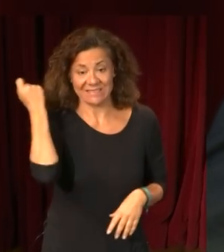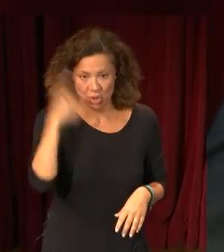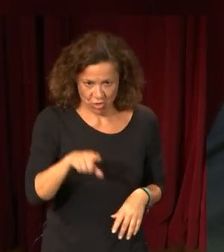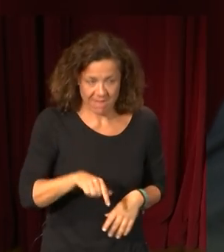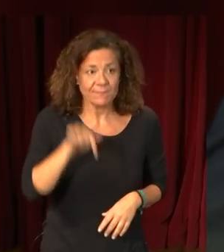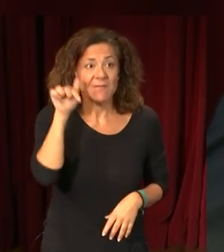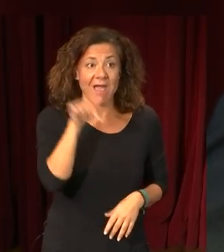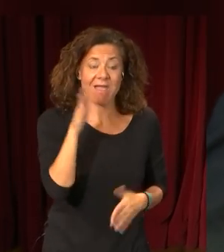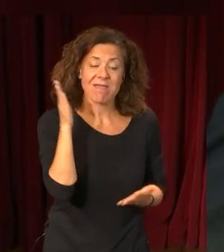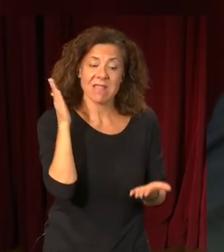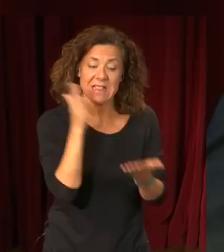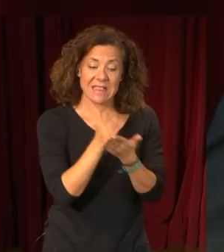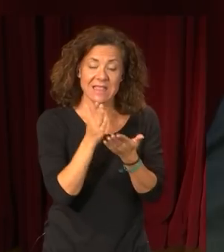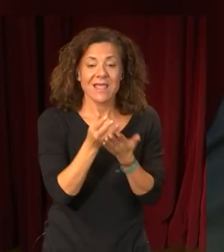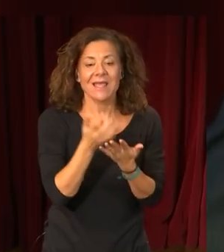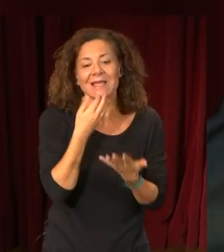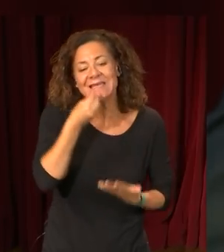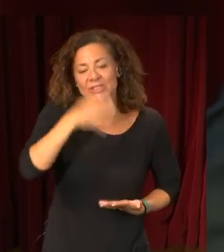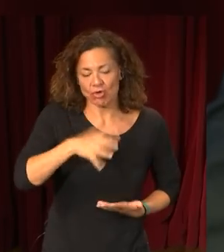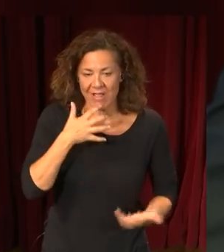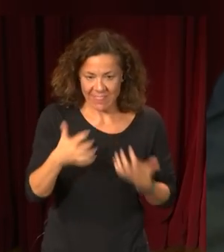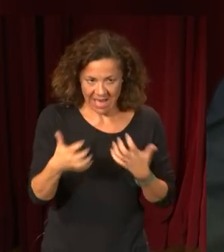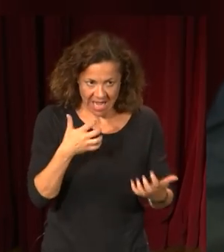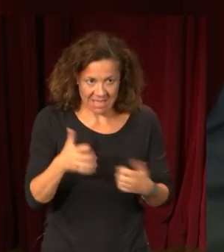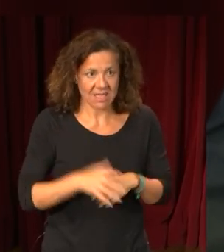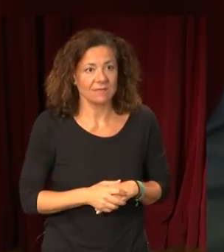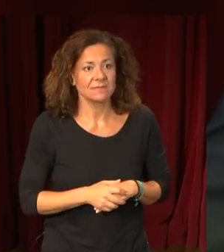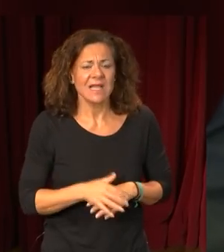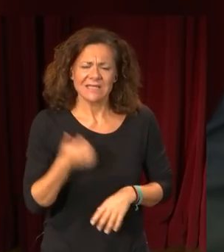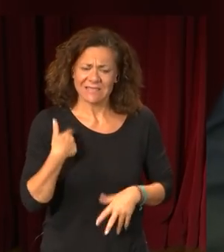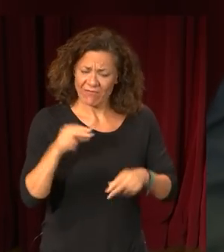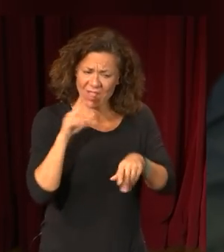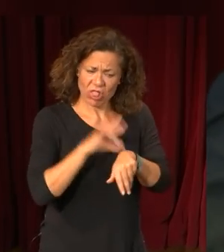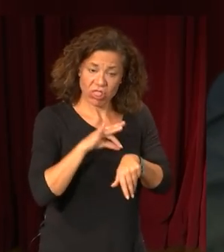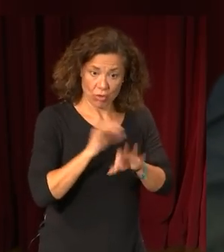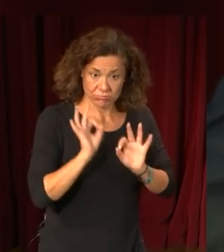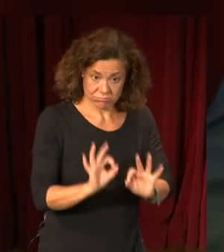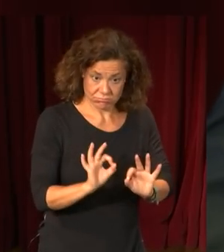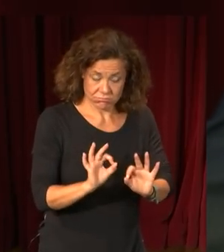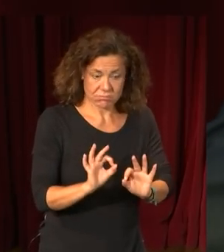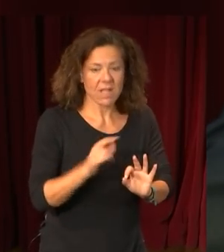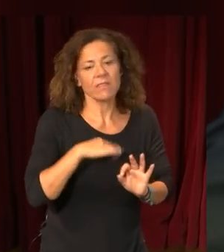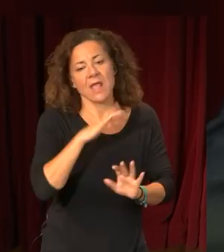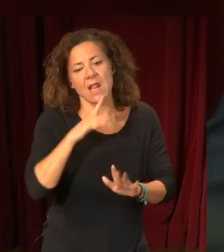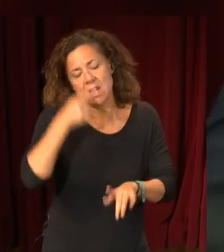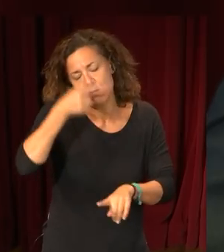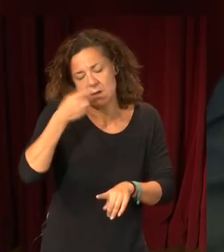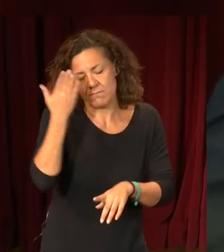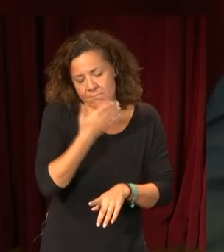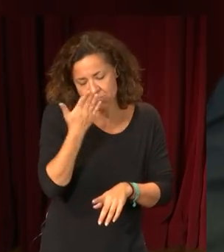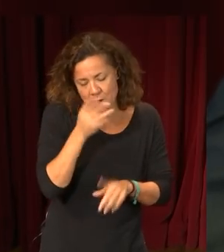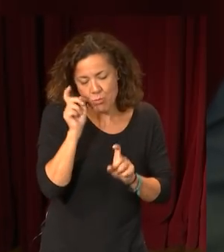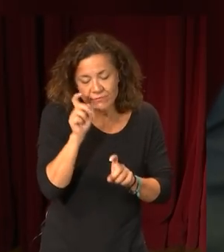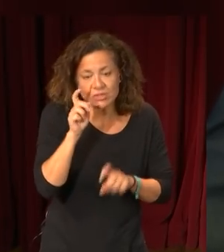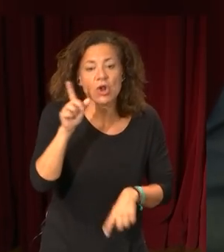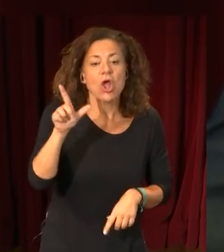imparte historia del arte se doctoró bajo la dirección de joaquín garza probablemente el